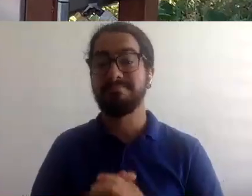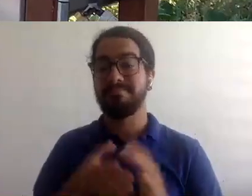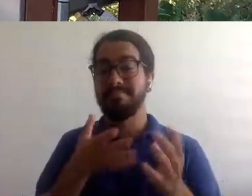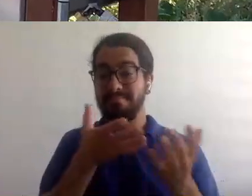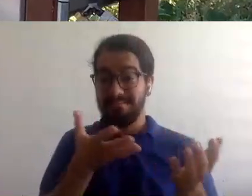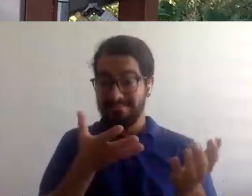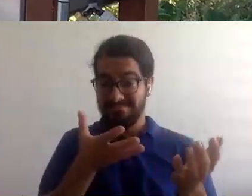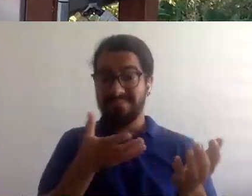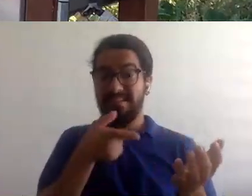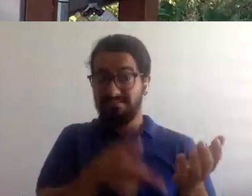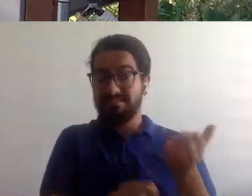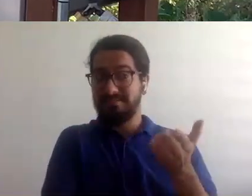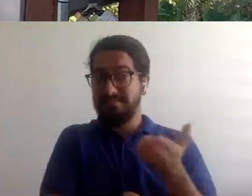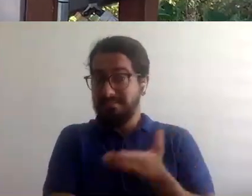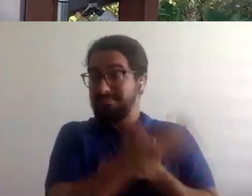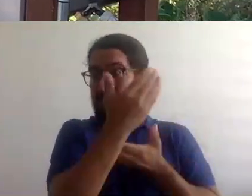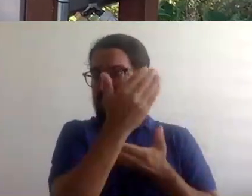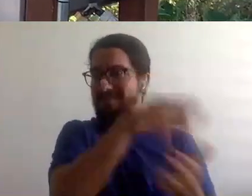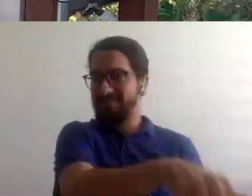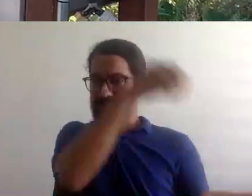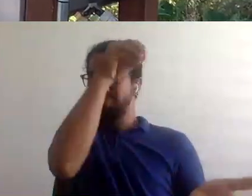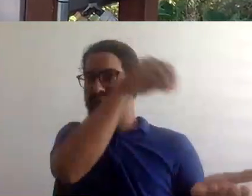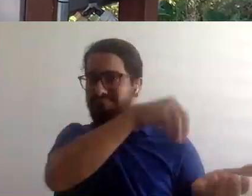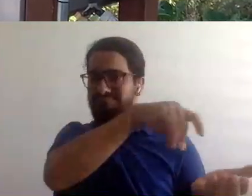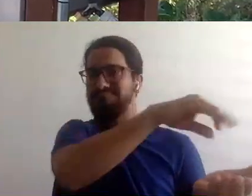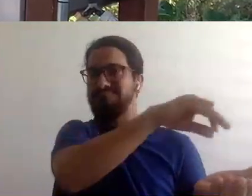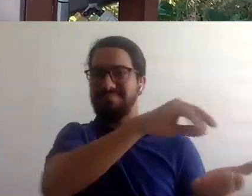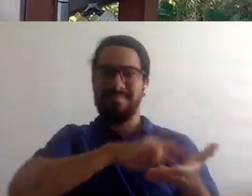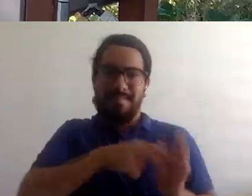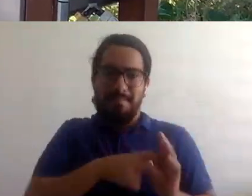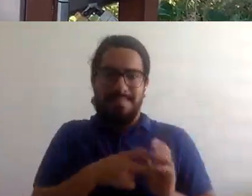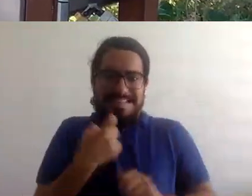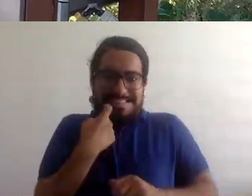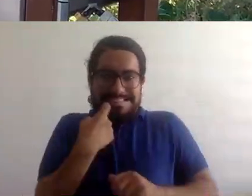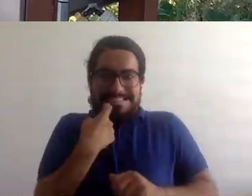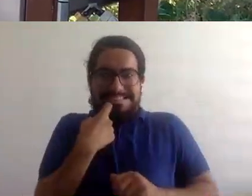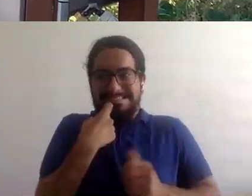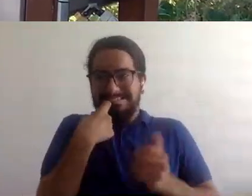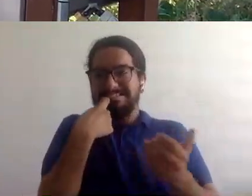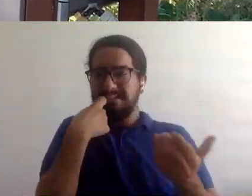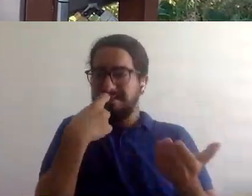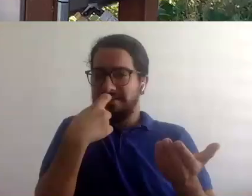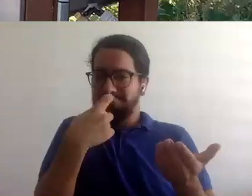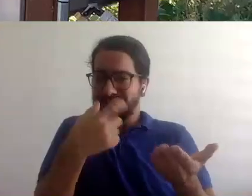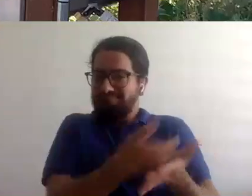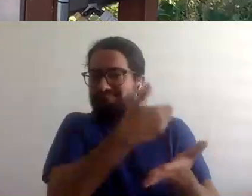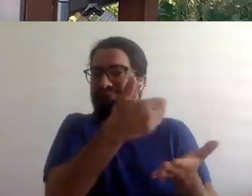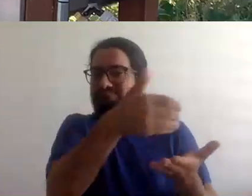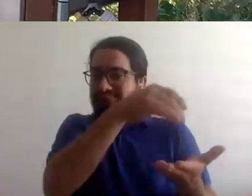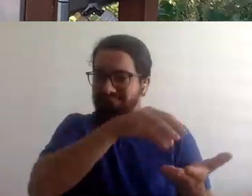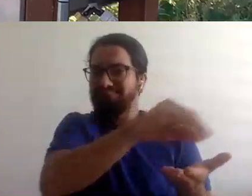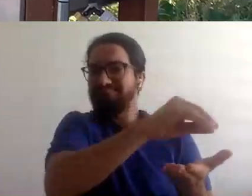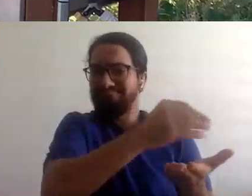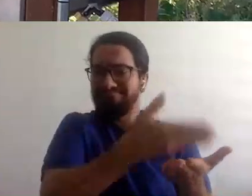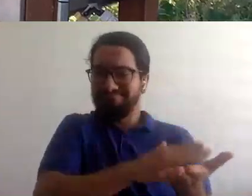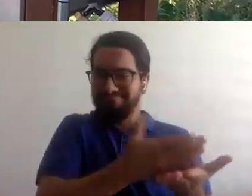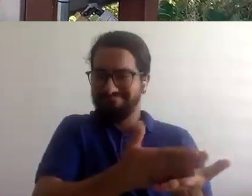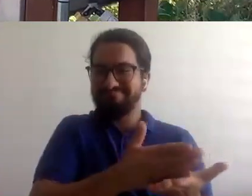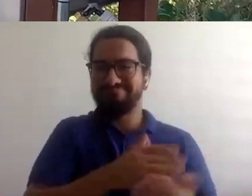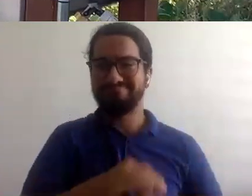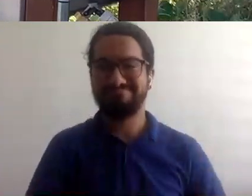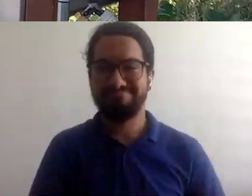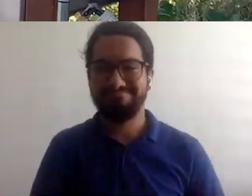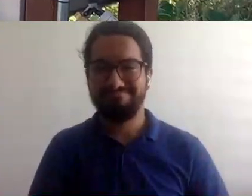la cosechamos. Fresquecita. Y Yo sé, la pregunta es porque, por ejemplo,